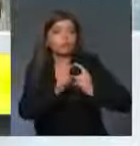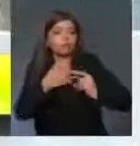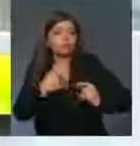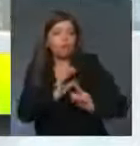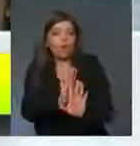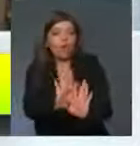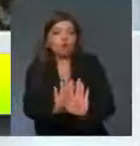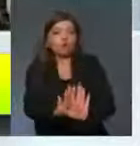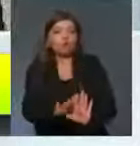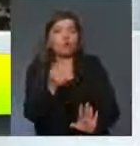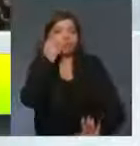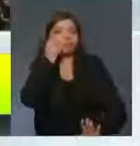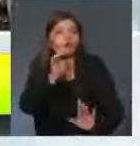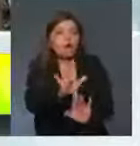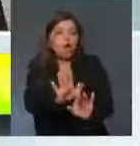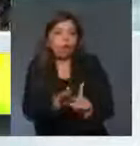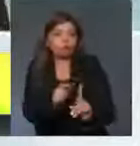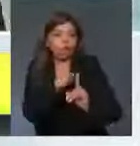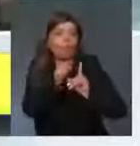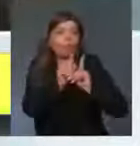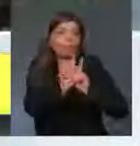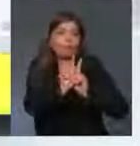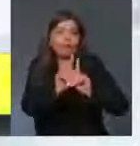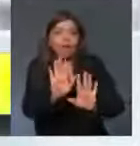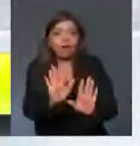soy de goma.